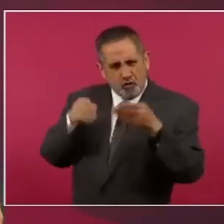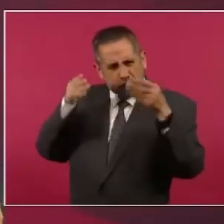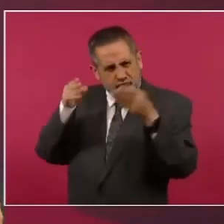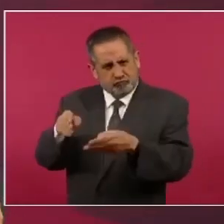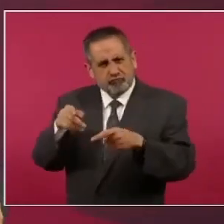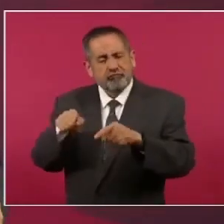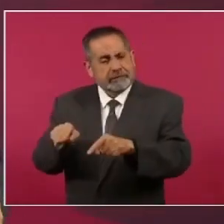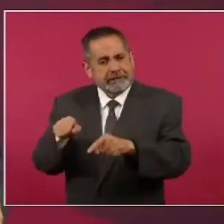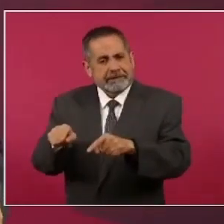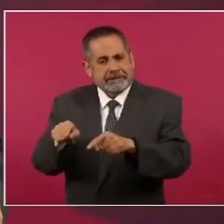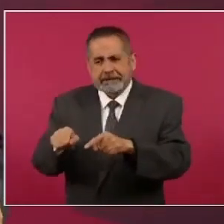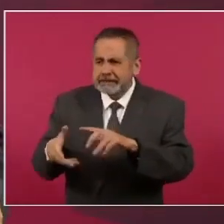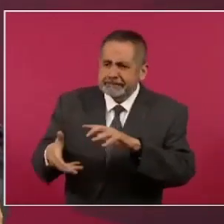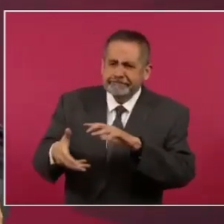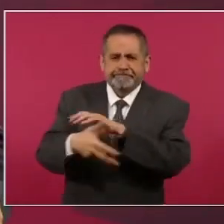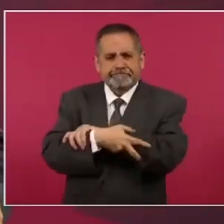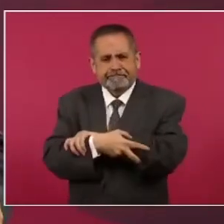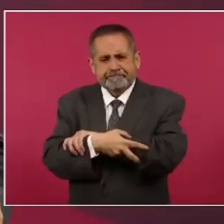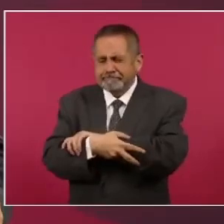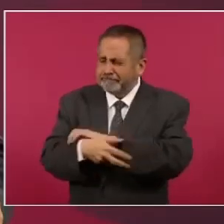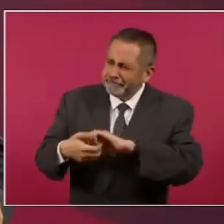la fraternidad